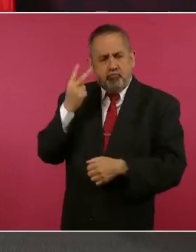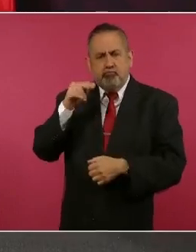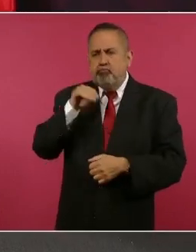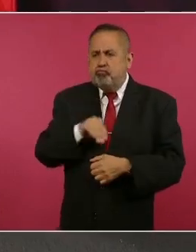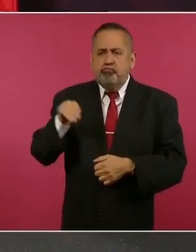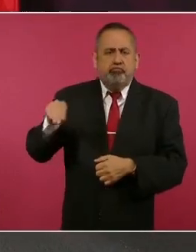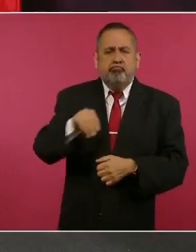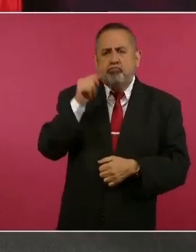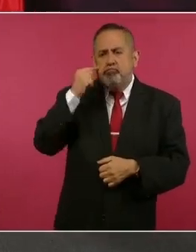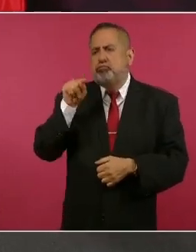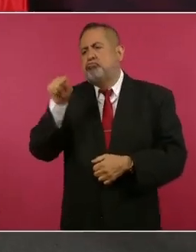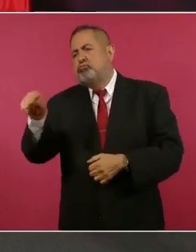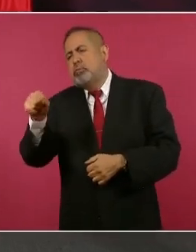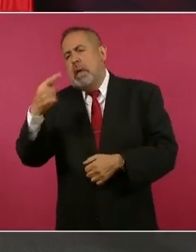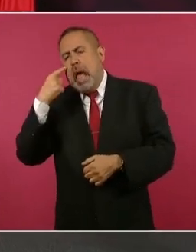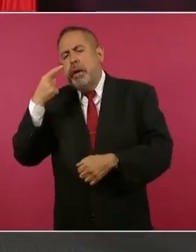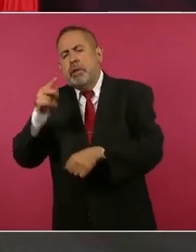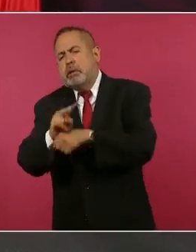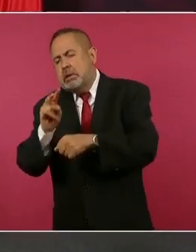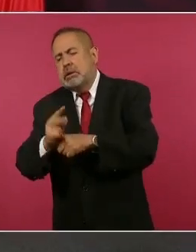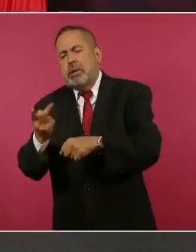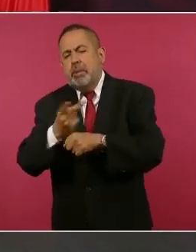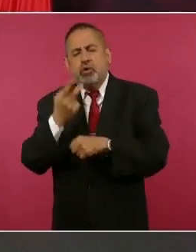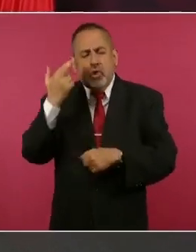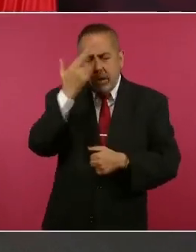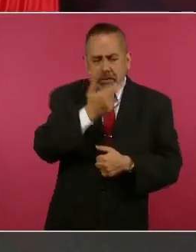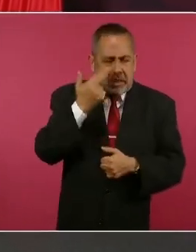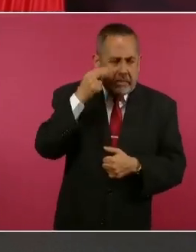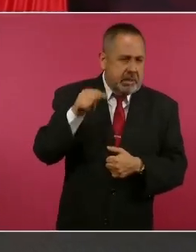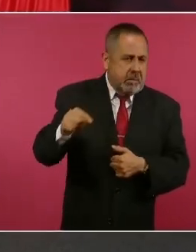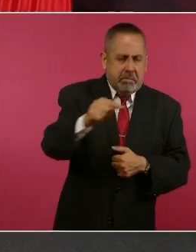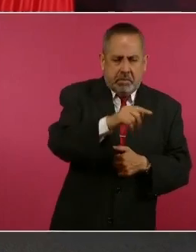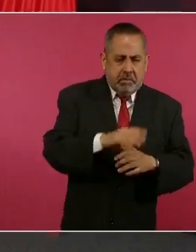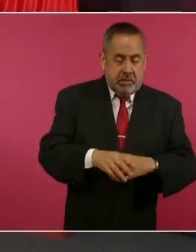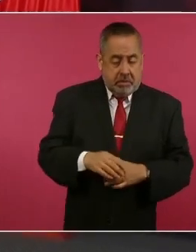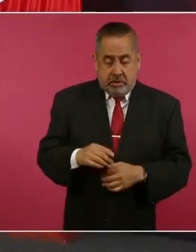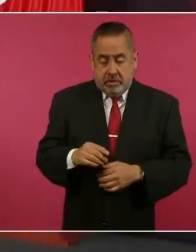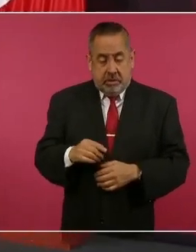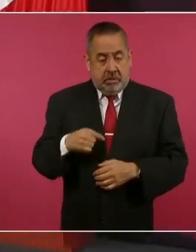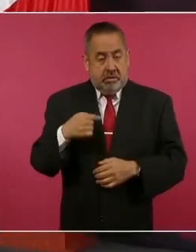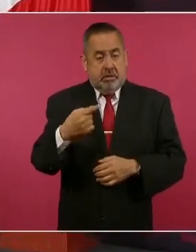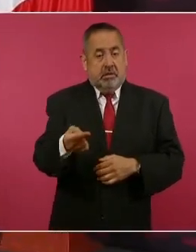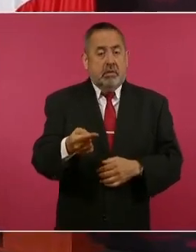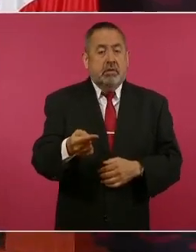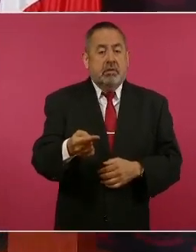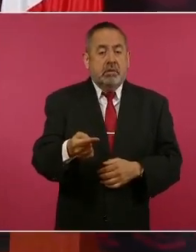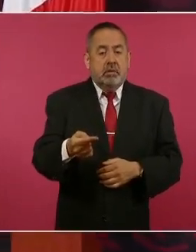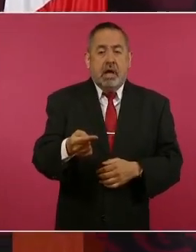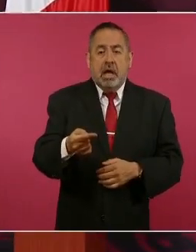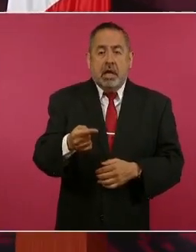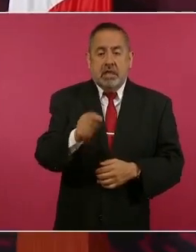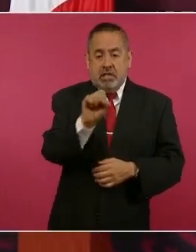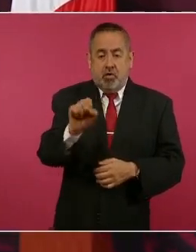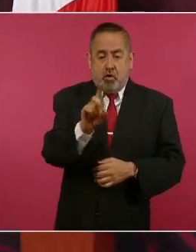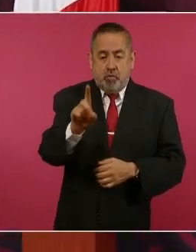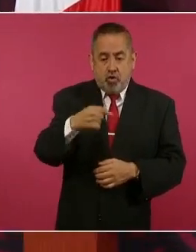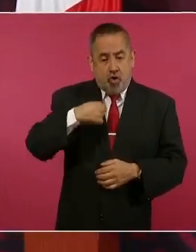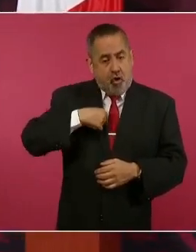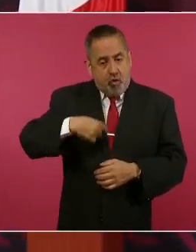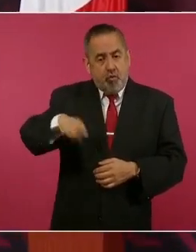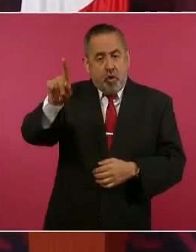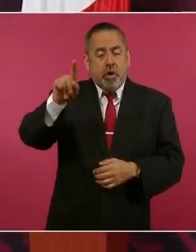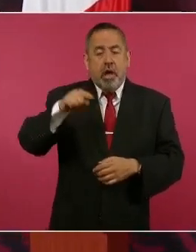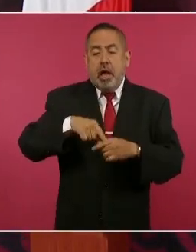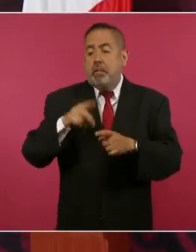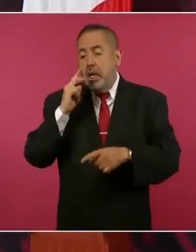recorriendo todo el país. Este fin de semana voy a